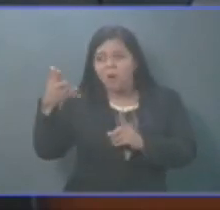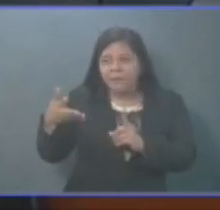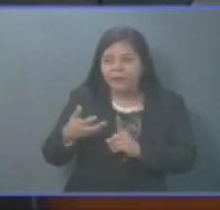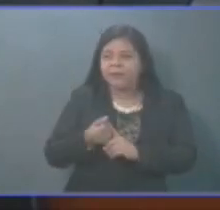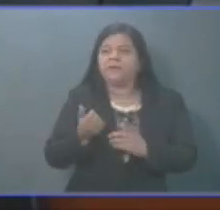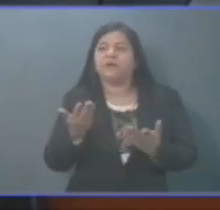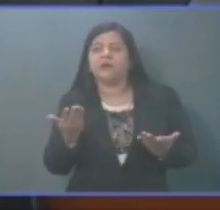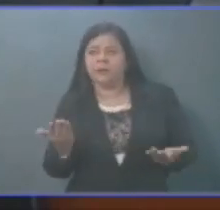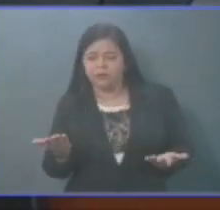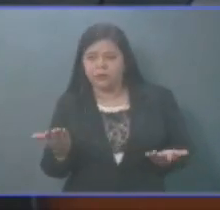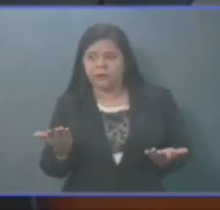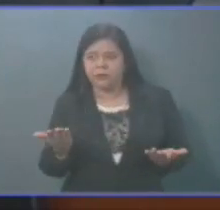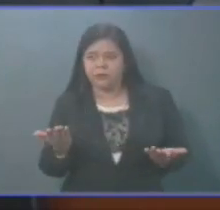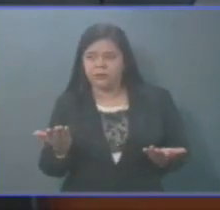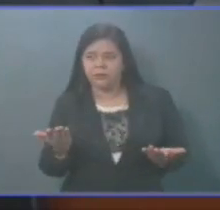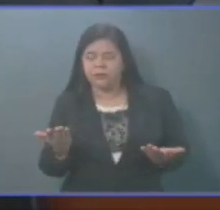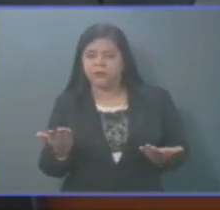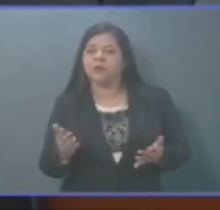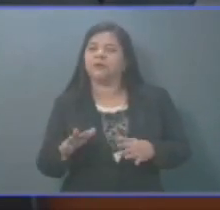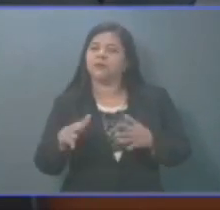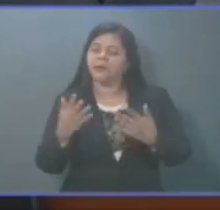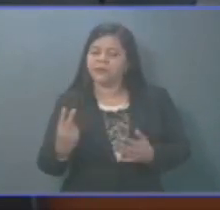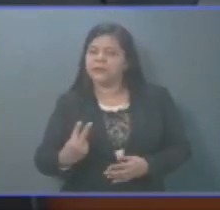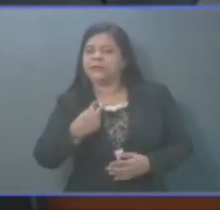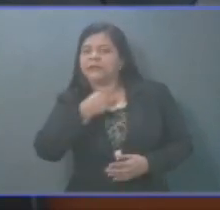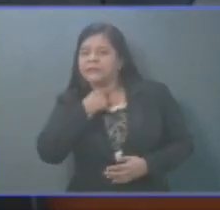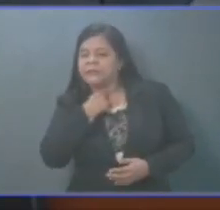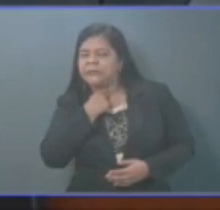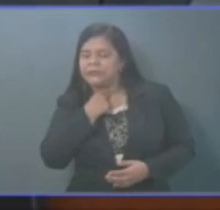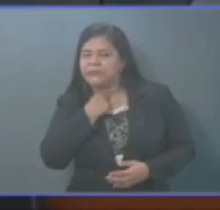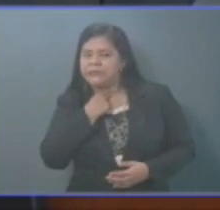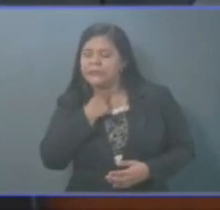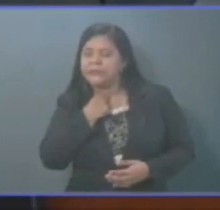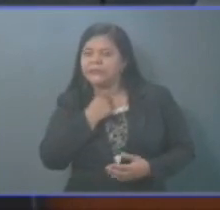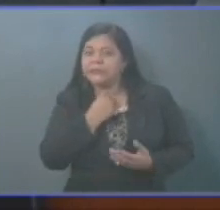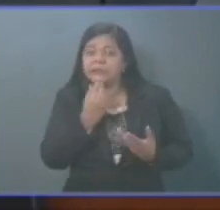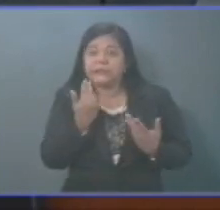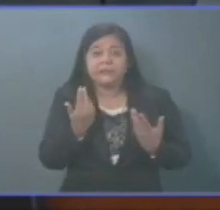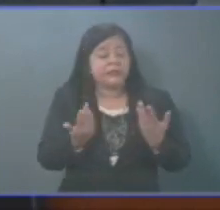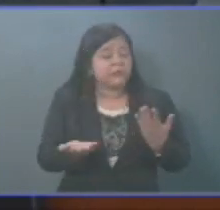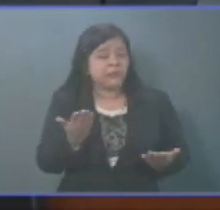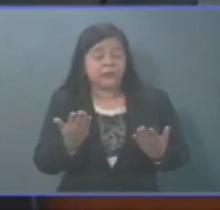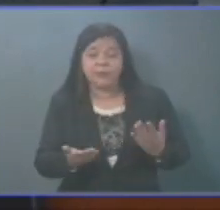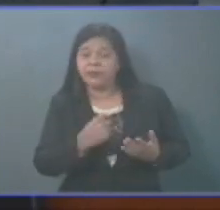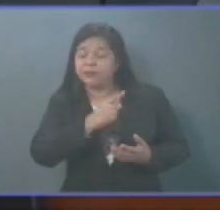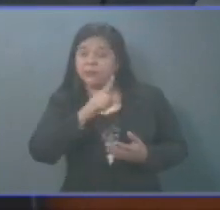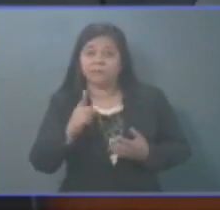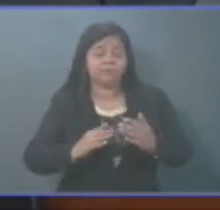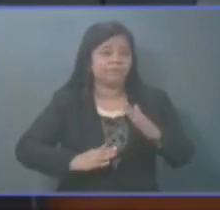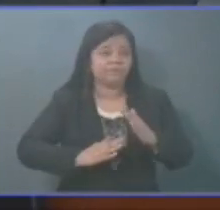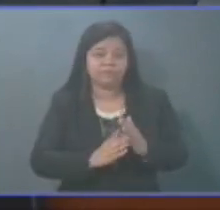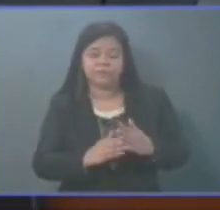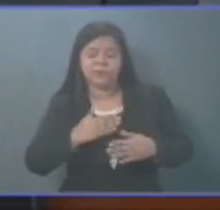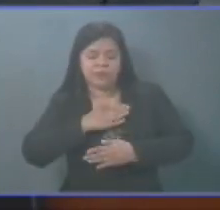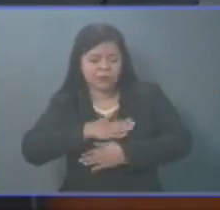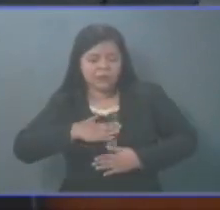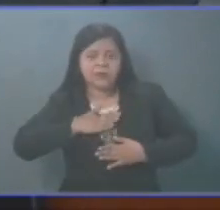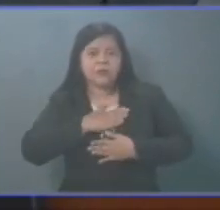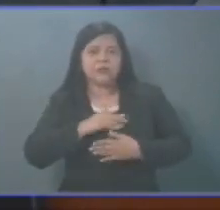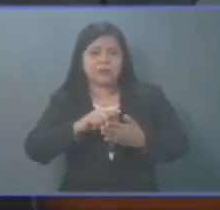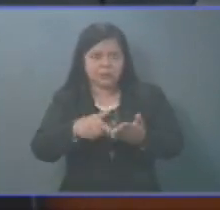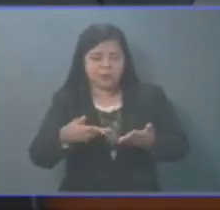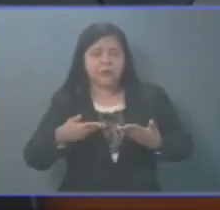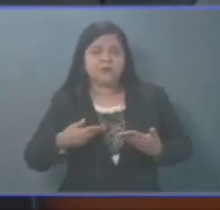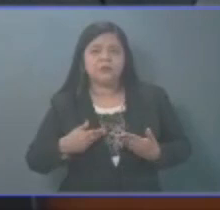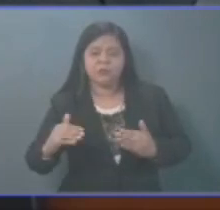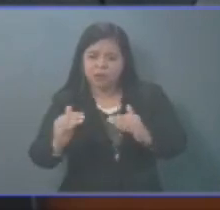propósito o el efecto de obstaculizar o dejar sin efecto el reconocimiento, goce o ejercicio